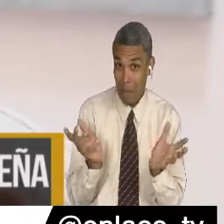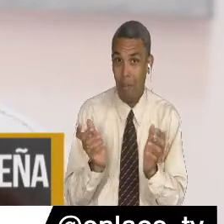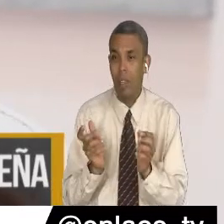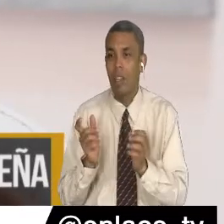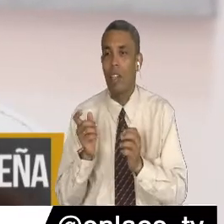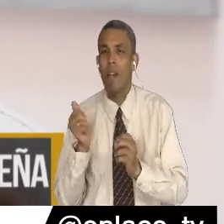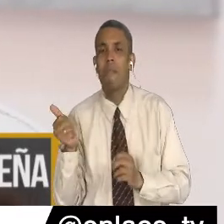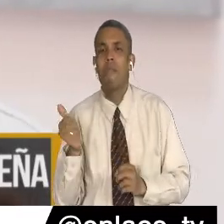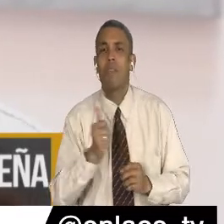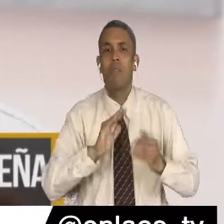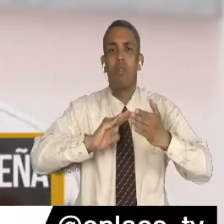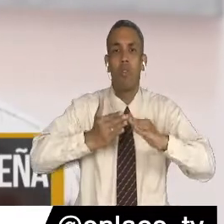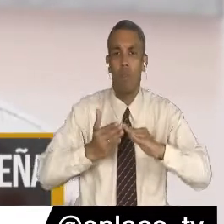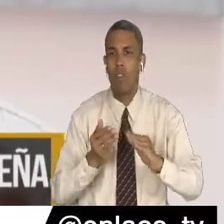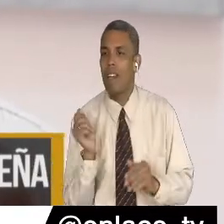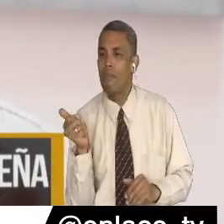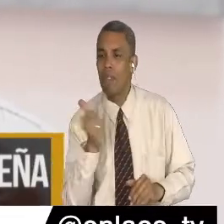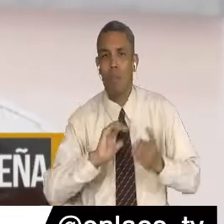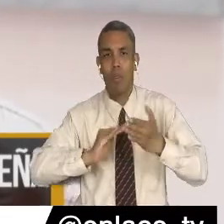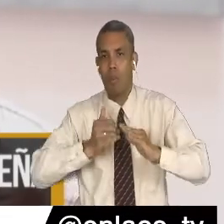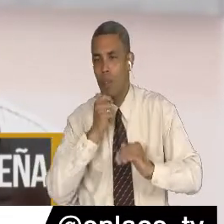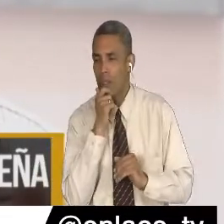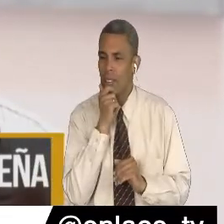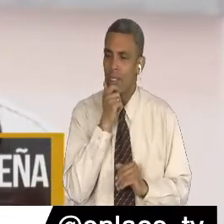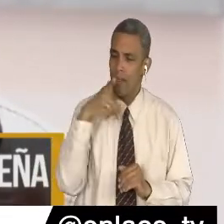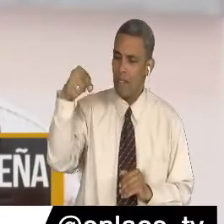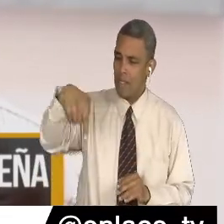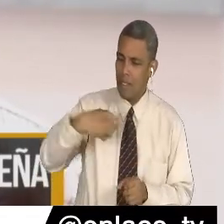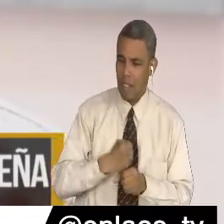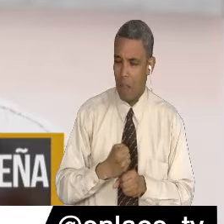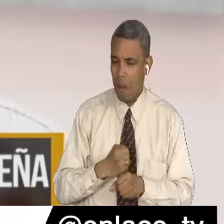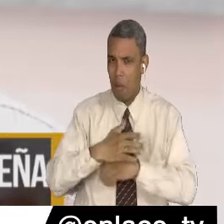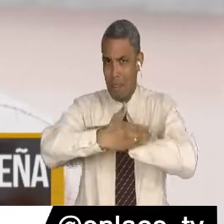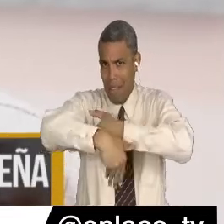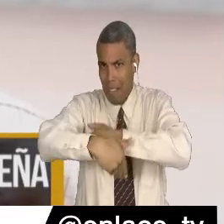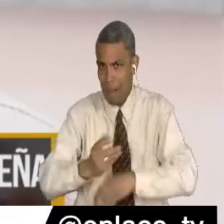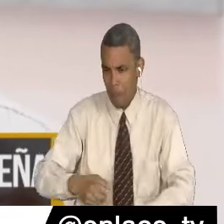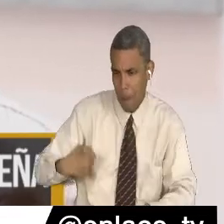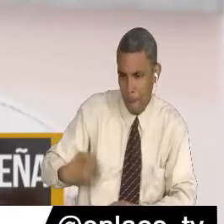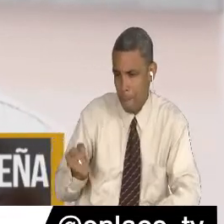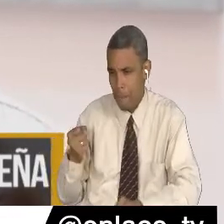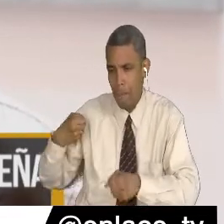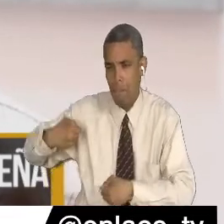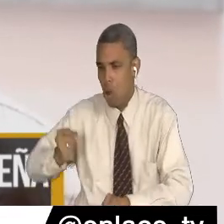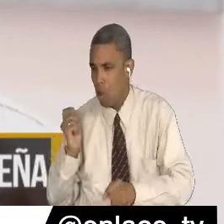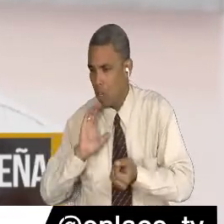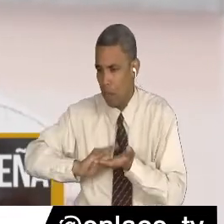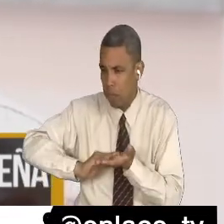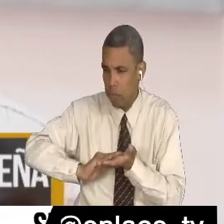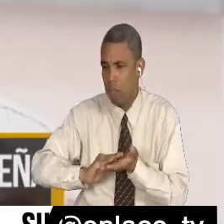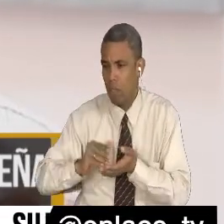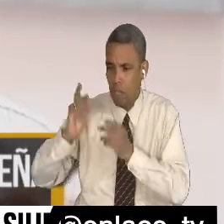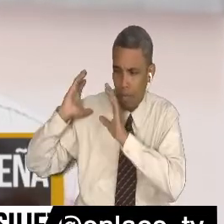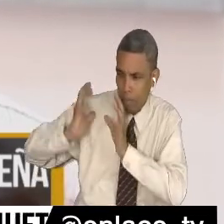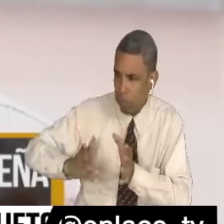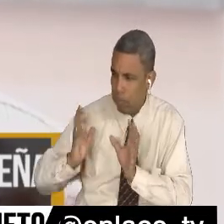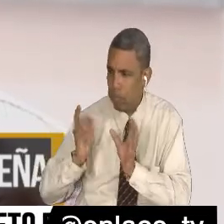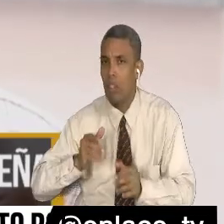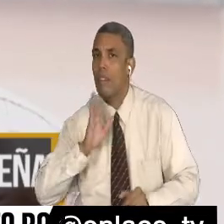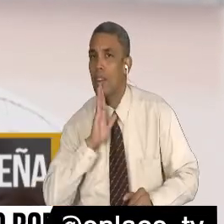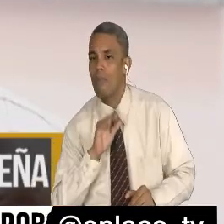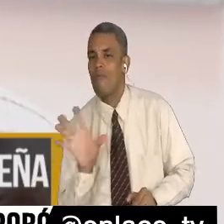que escogen los trabajadores que van a trabajar. O sea, es un trabajo donde realmente la mano de obra total va